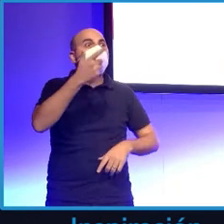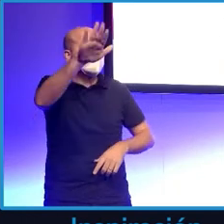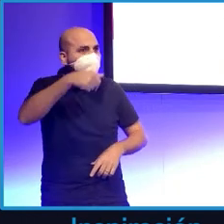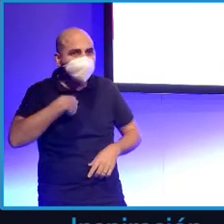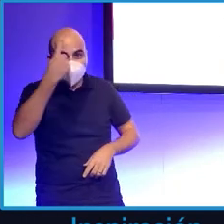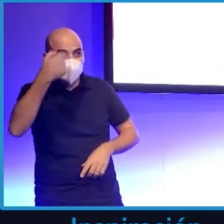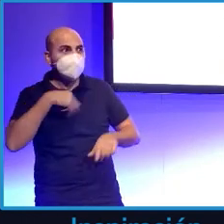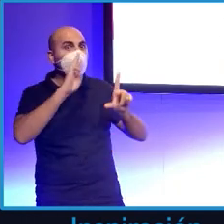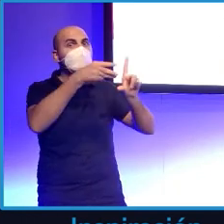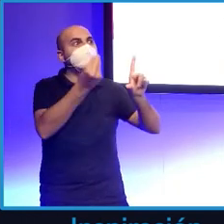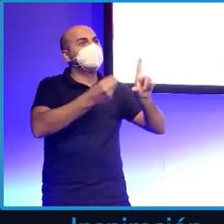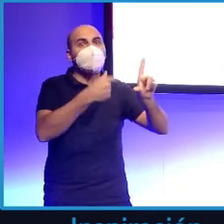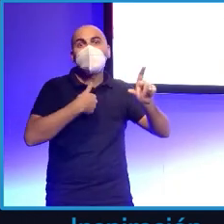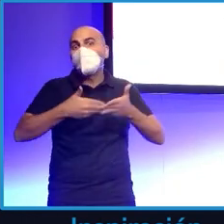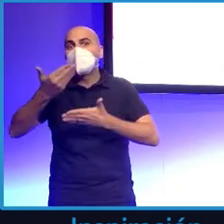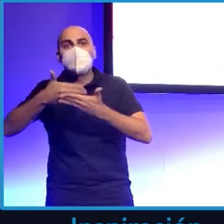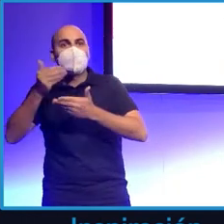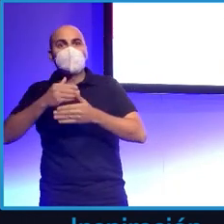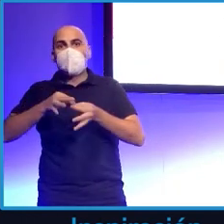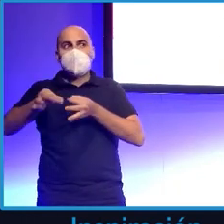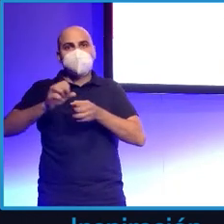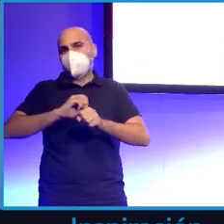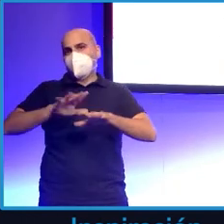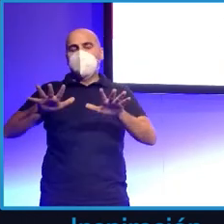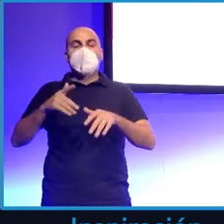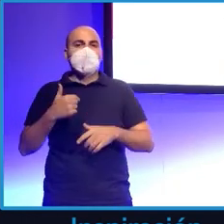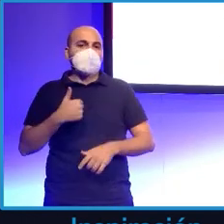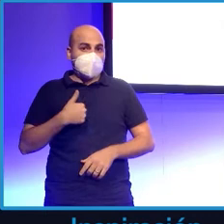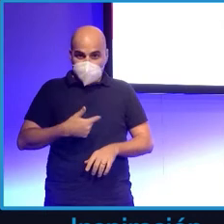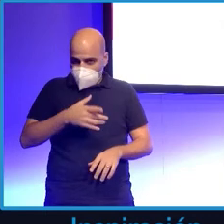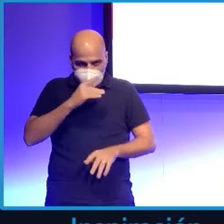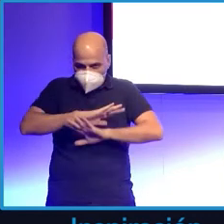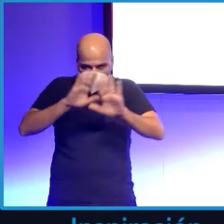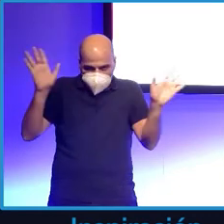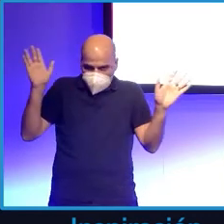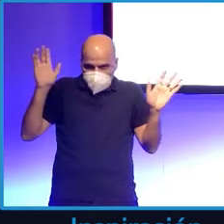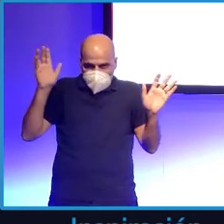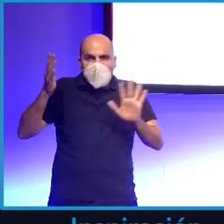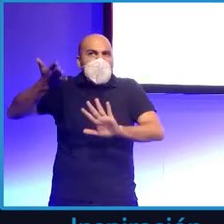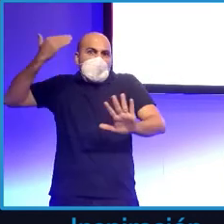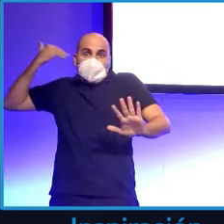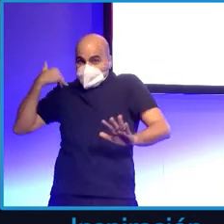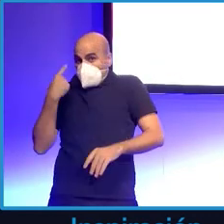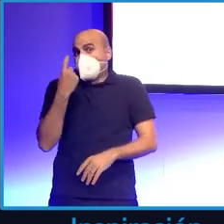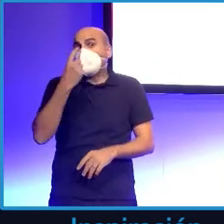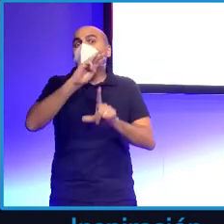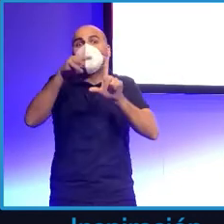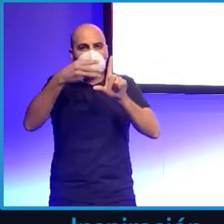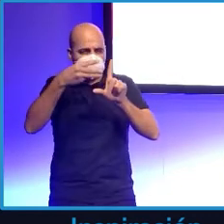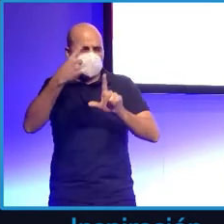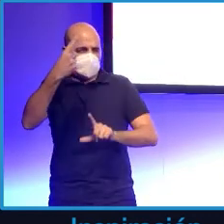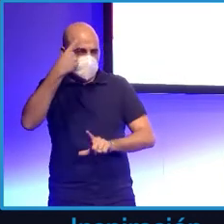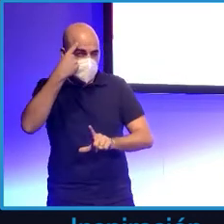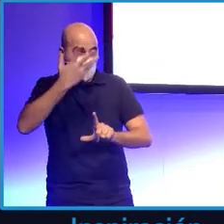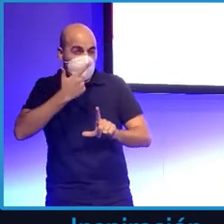comida dentro de un periódico online de sony de coña yo recuerdo cuando empecé a internet que se conocía es la web o atrás o accediese a través de otra